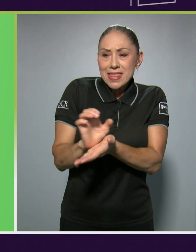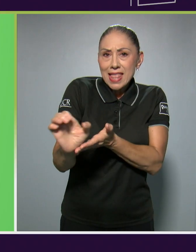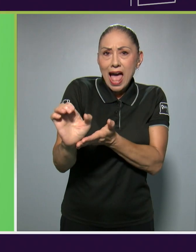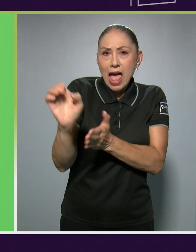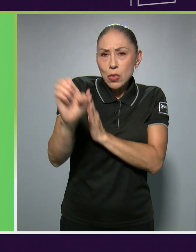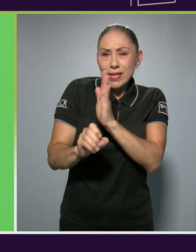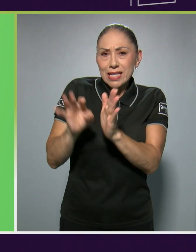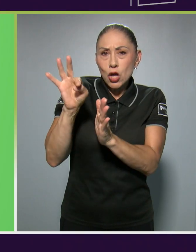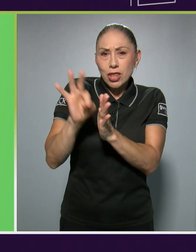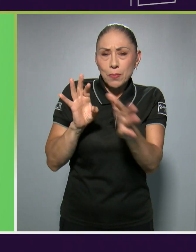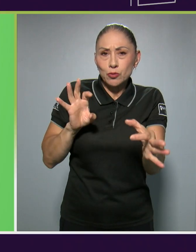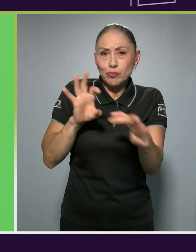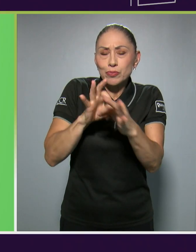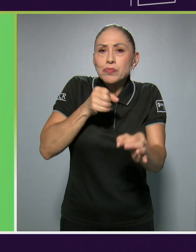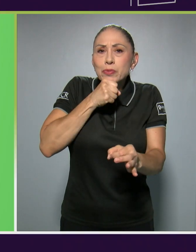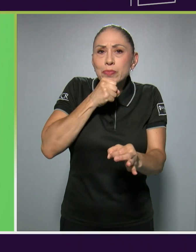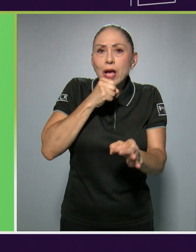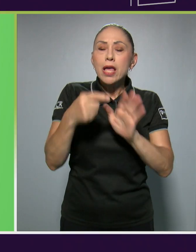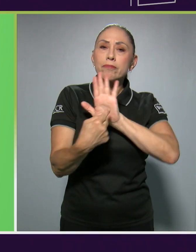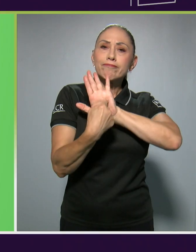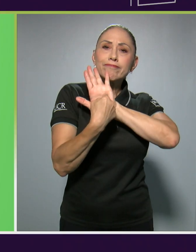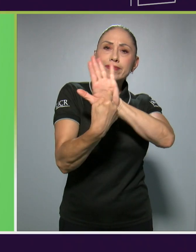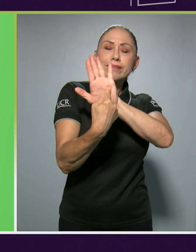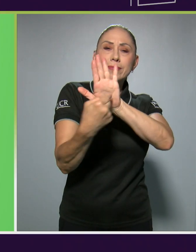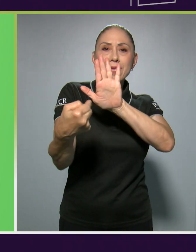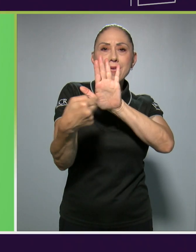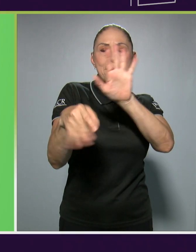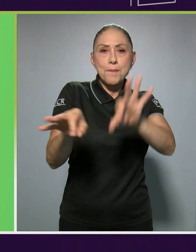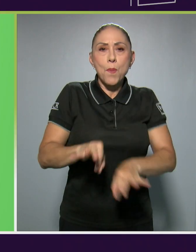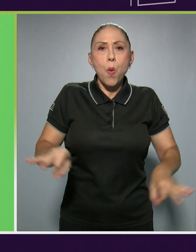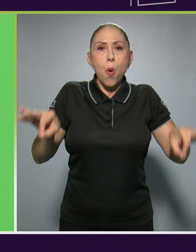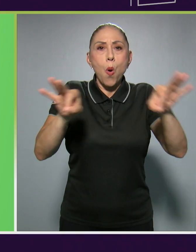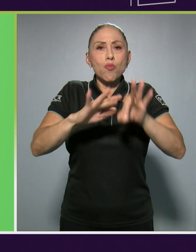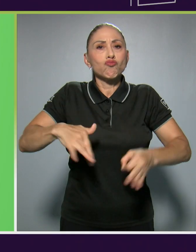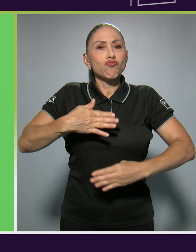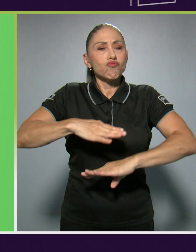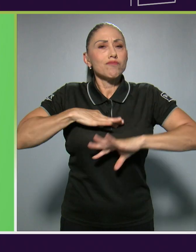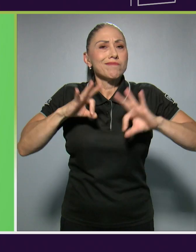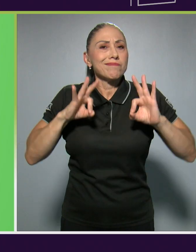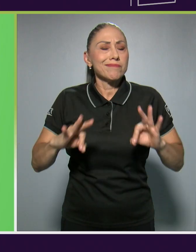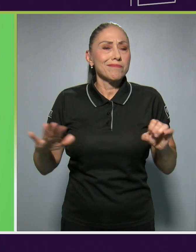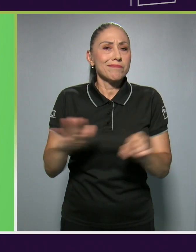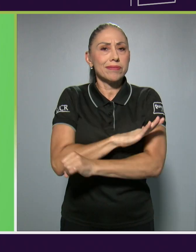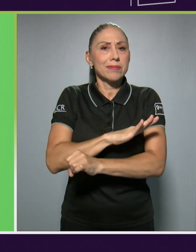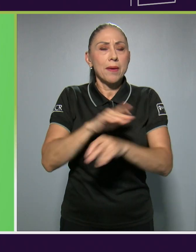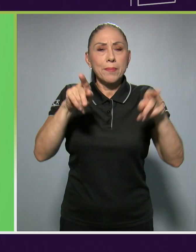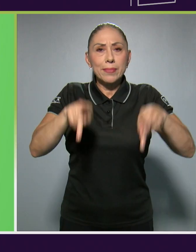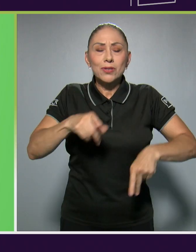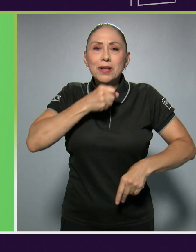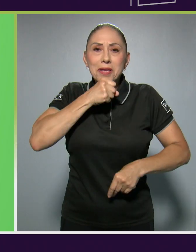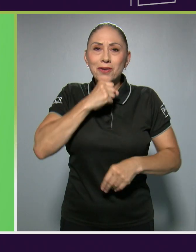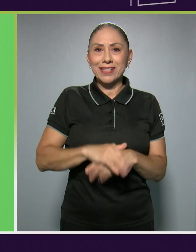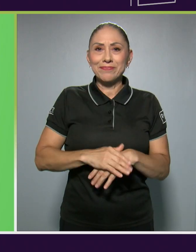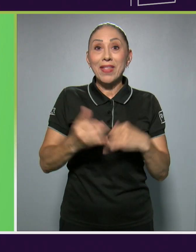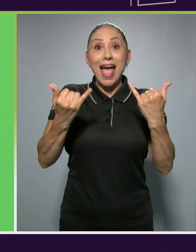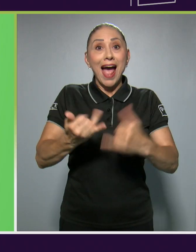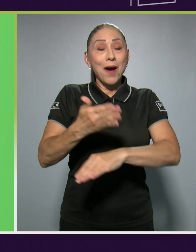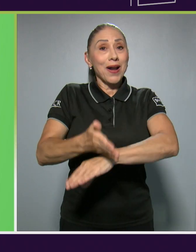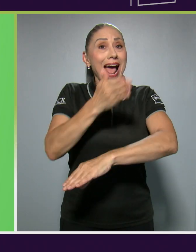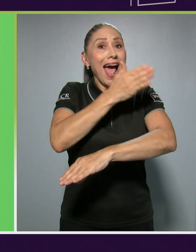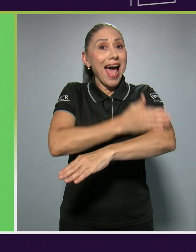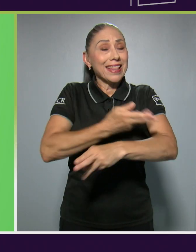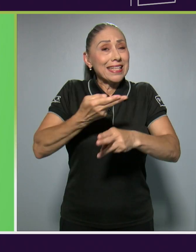estigmas asociados a la vejez y visibilizando la importancia del bienestar integral de las personas mayores. Y ahora, antes de ir a una